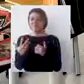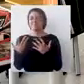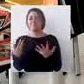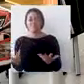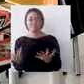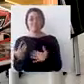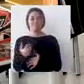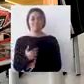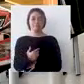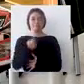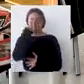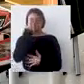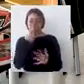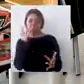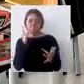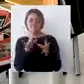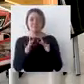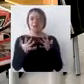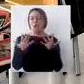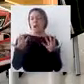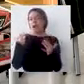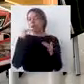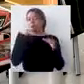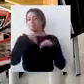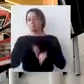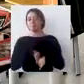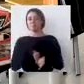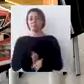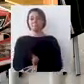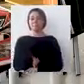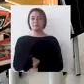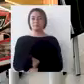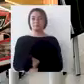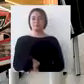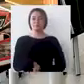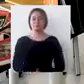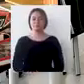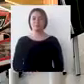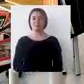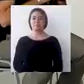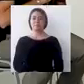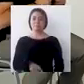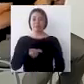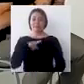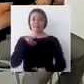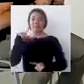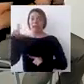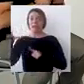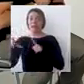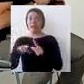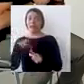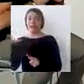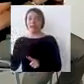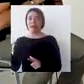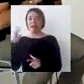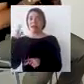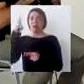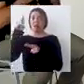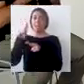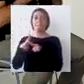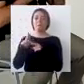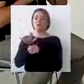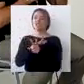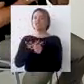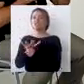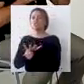personaje lo que va a hacer, o el director en este caso lo que va a hacer es que va a presentar una situación y un lugar. Entonces, por ejemplo,